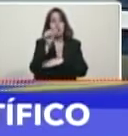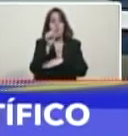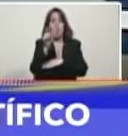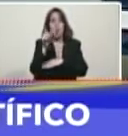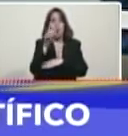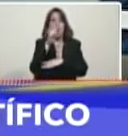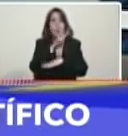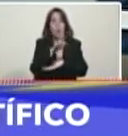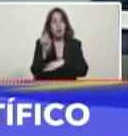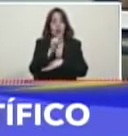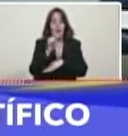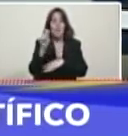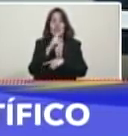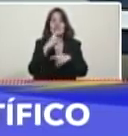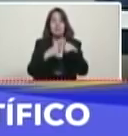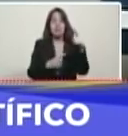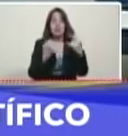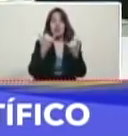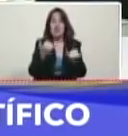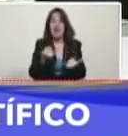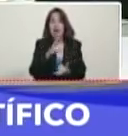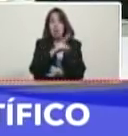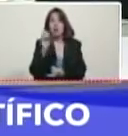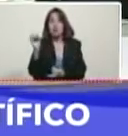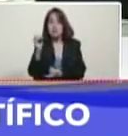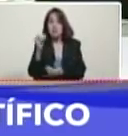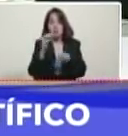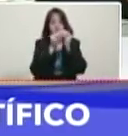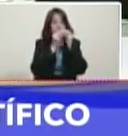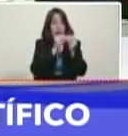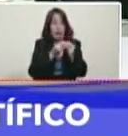200 equipos reparados.